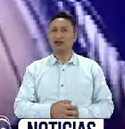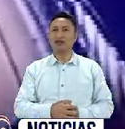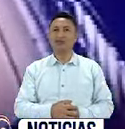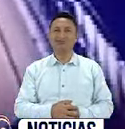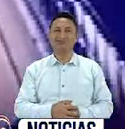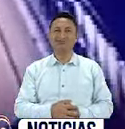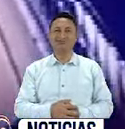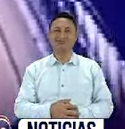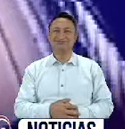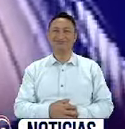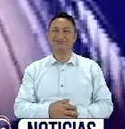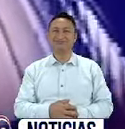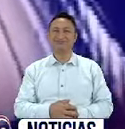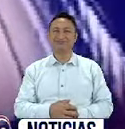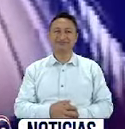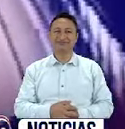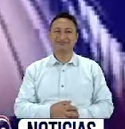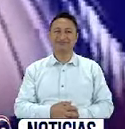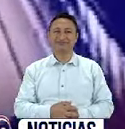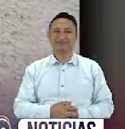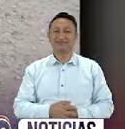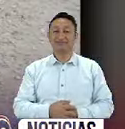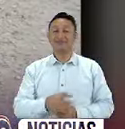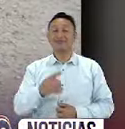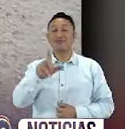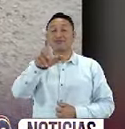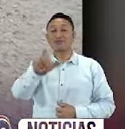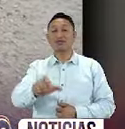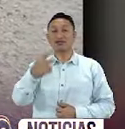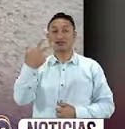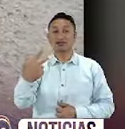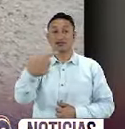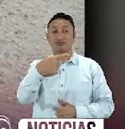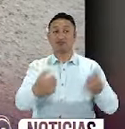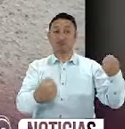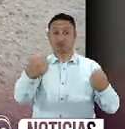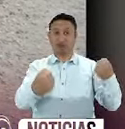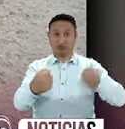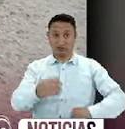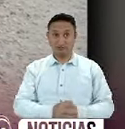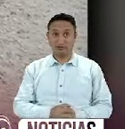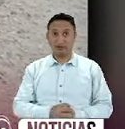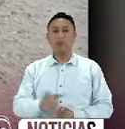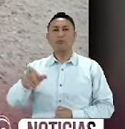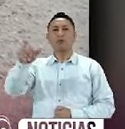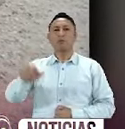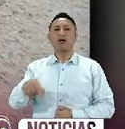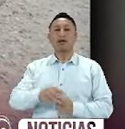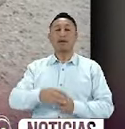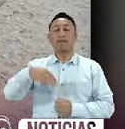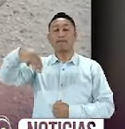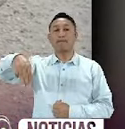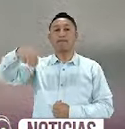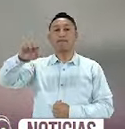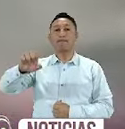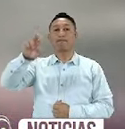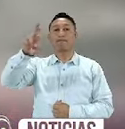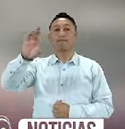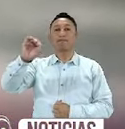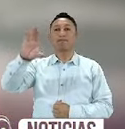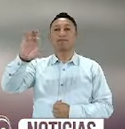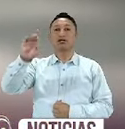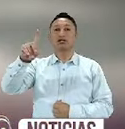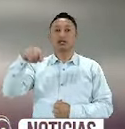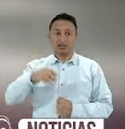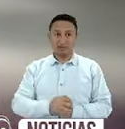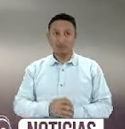Cansados por el supuesto accionar de varios pillos que supuestamente circulaban en este vehículo, los habitantes de La Merced estaban atentos por si nuevamente